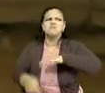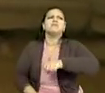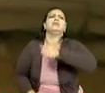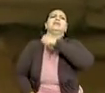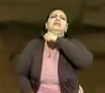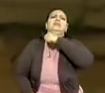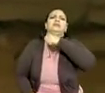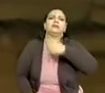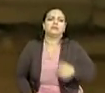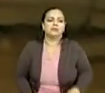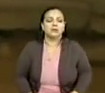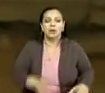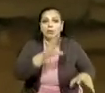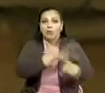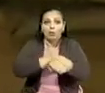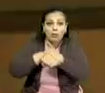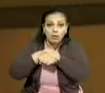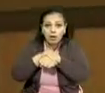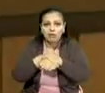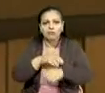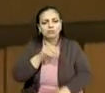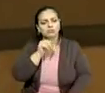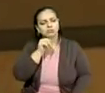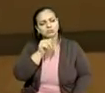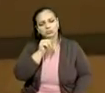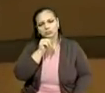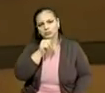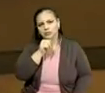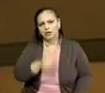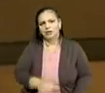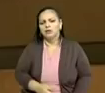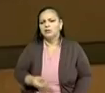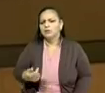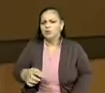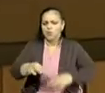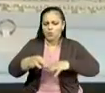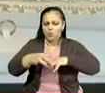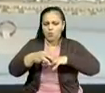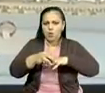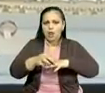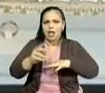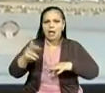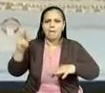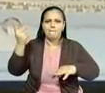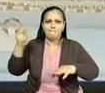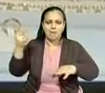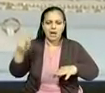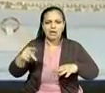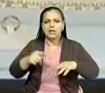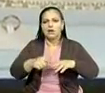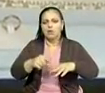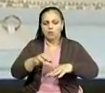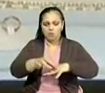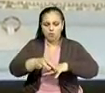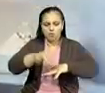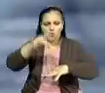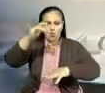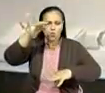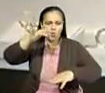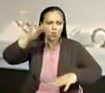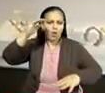no especificó el total de la pérdida, pero indicó que se llevaron joyas de plata y alhajas con diamantes y que la